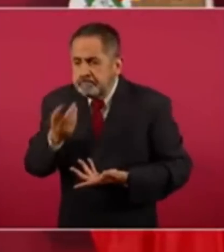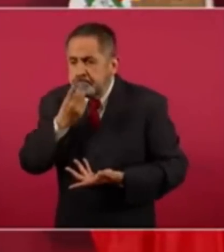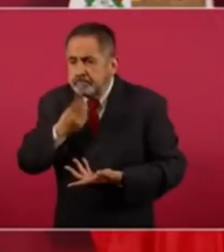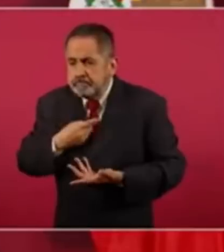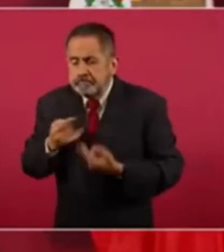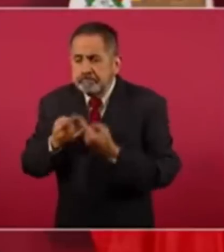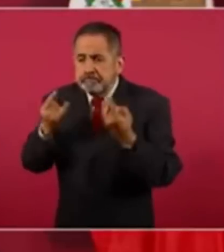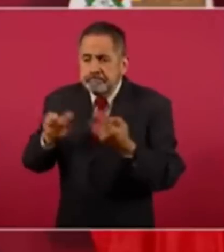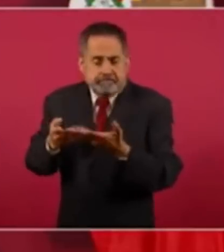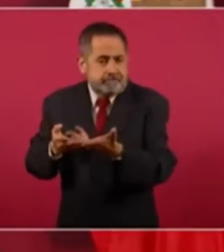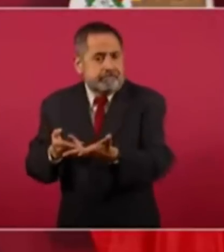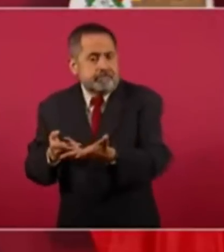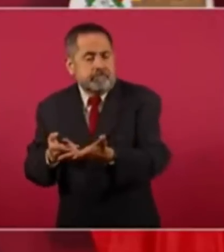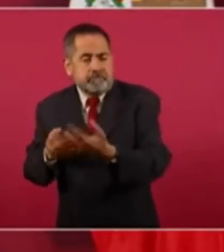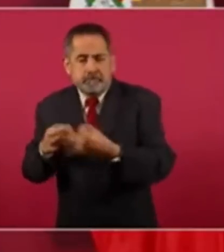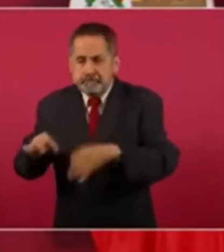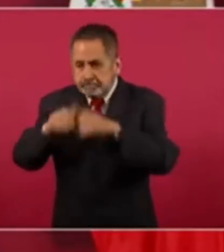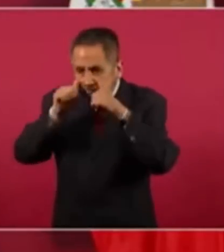Bueno,